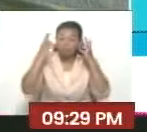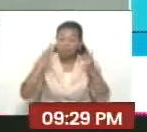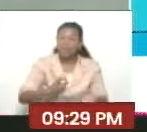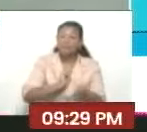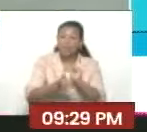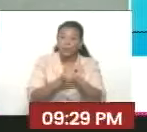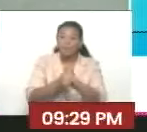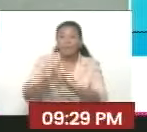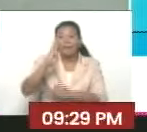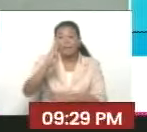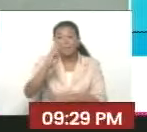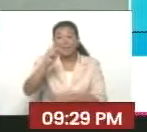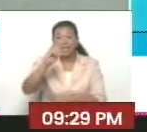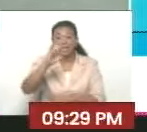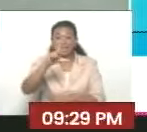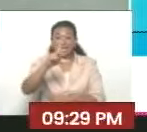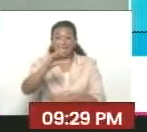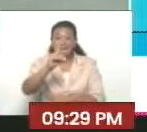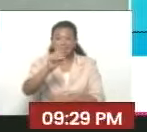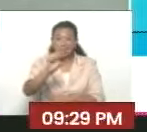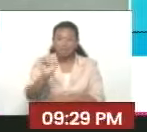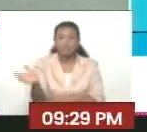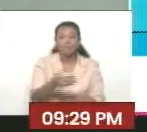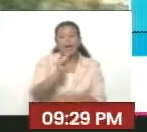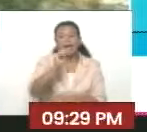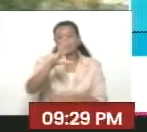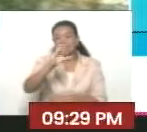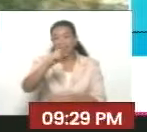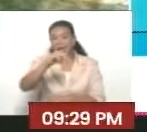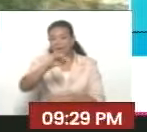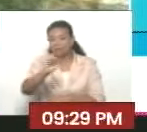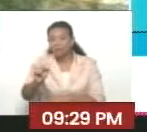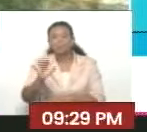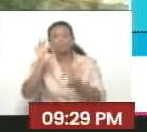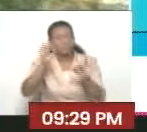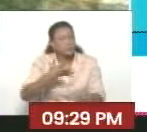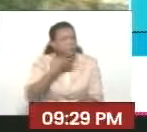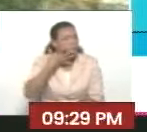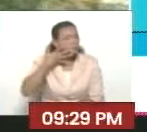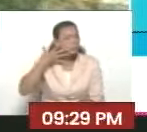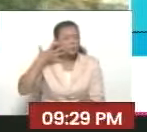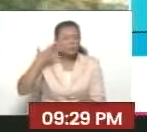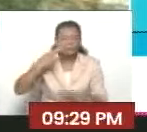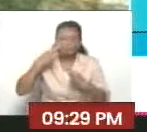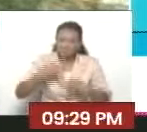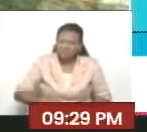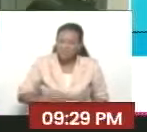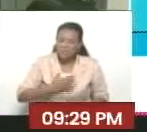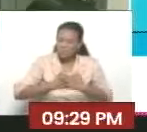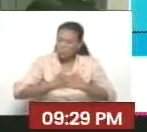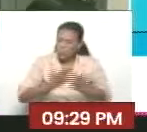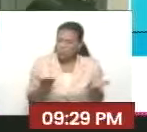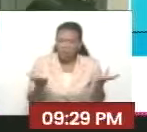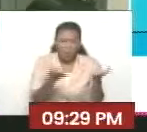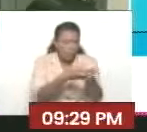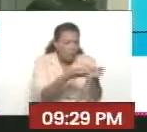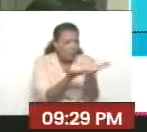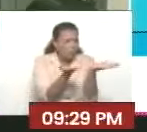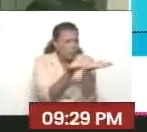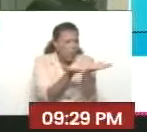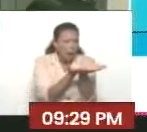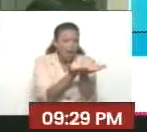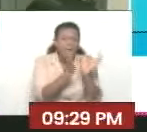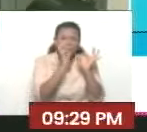Deportivo Benil de Ascanio. De verdad que estamos muy orgullosos y, presidente, cuenta usted con